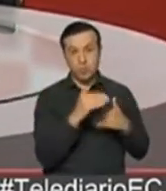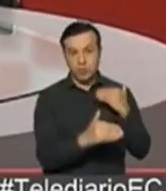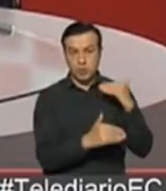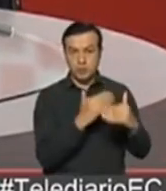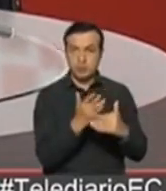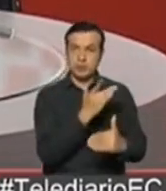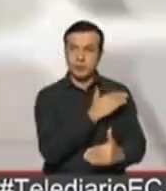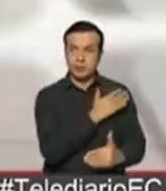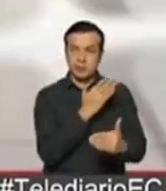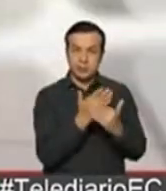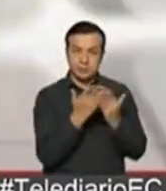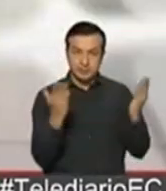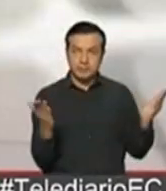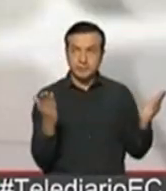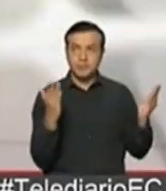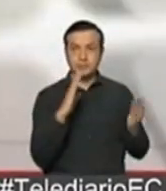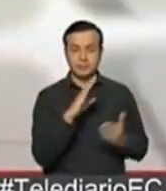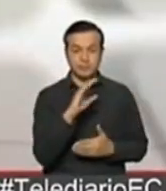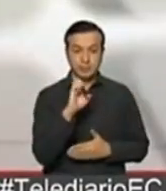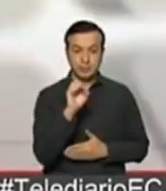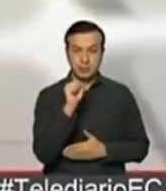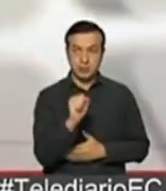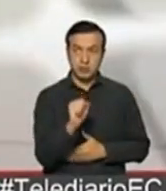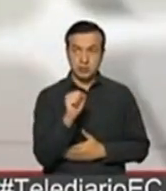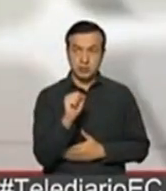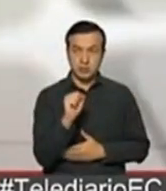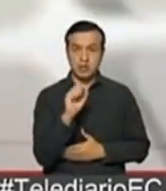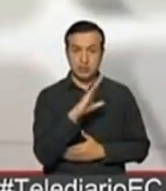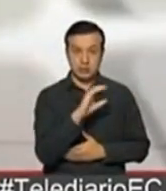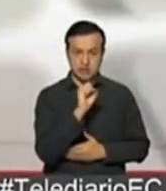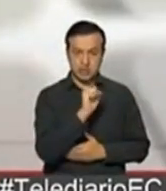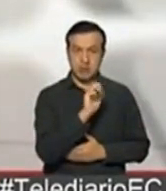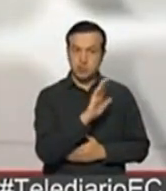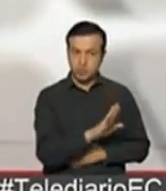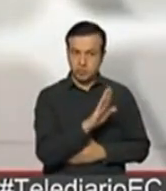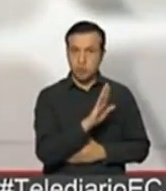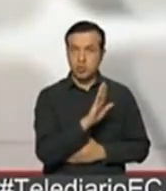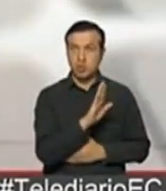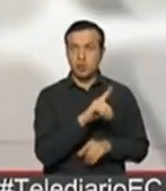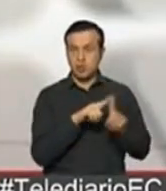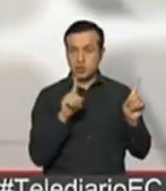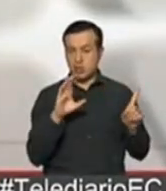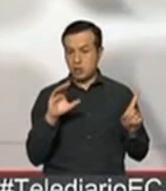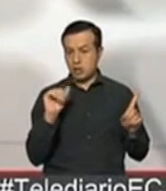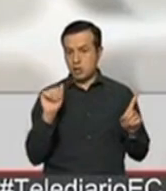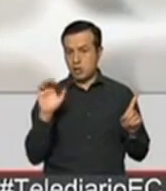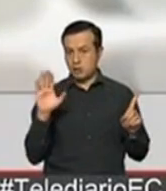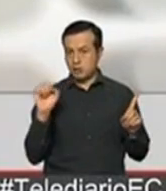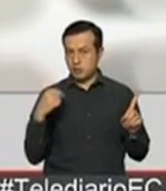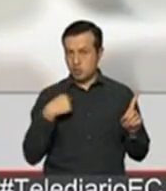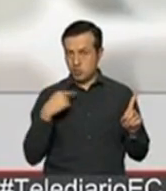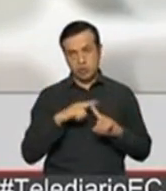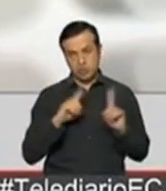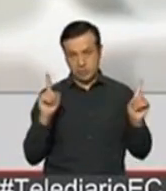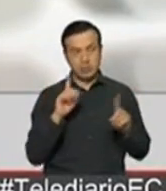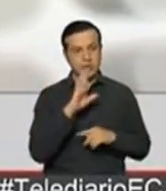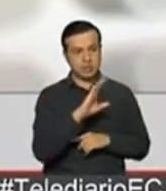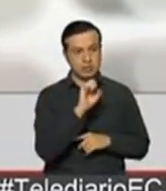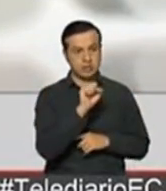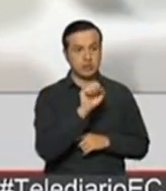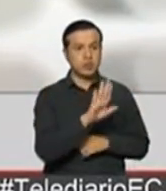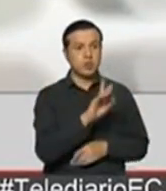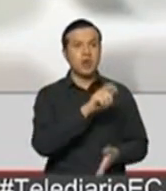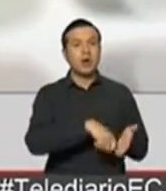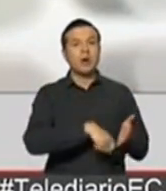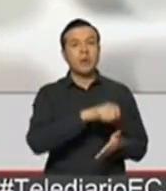previo el propio cesc no el caso es que es el organismo del que yo trabajo sino el consejo de educación superior es el que